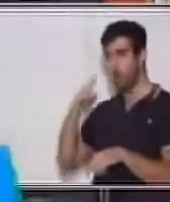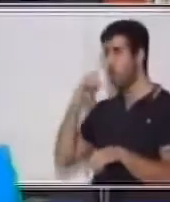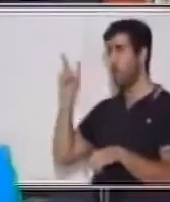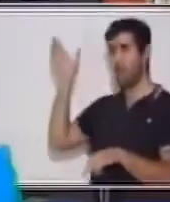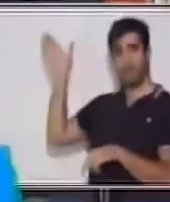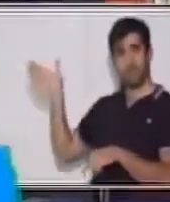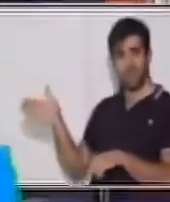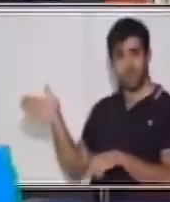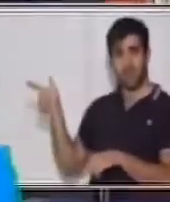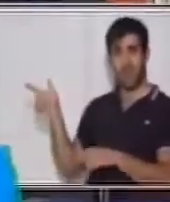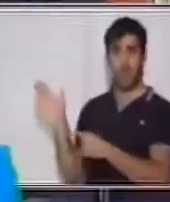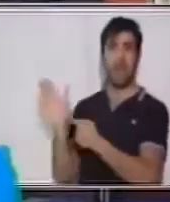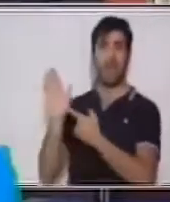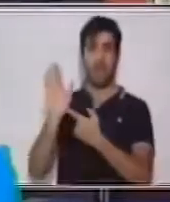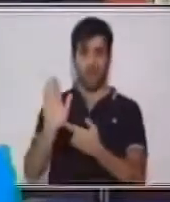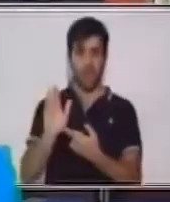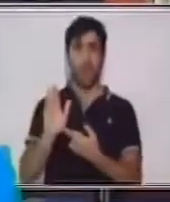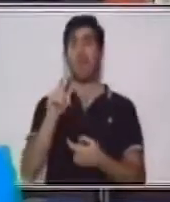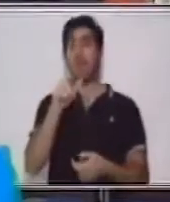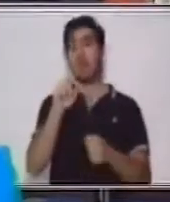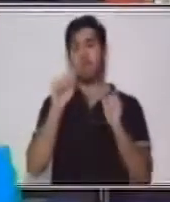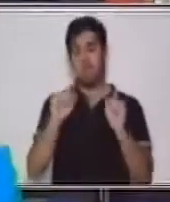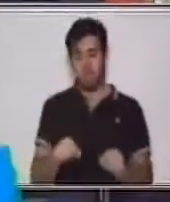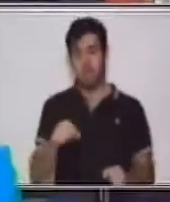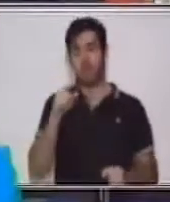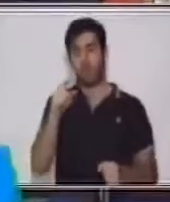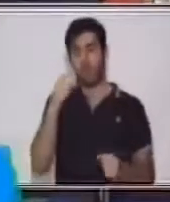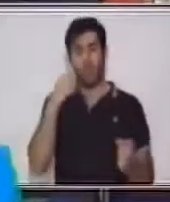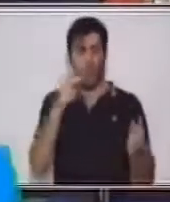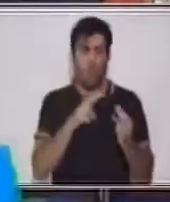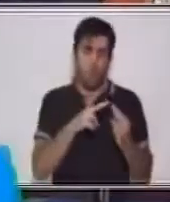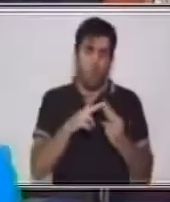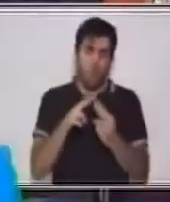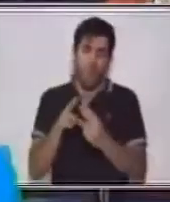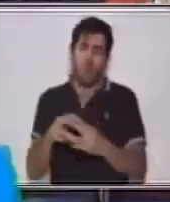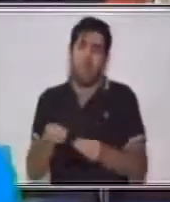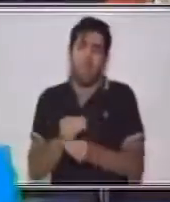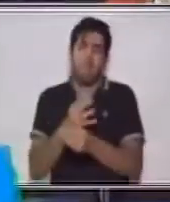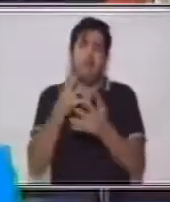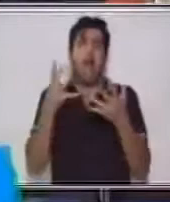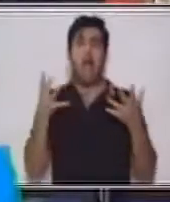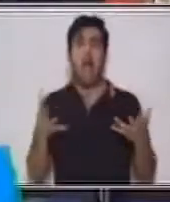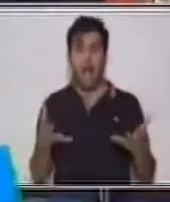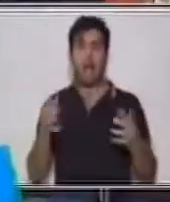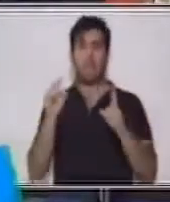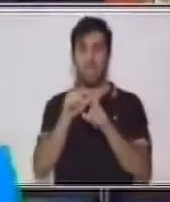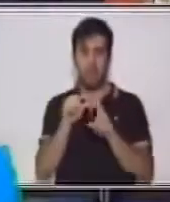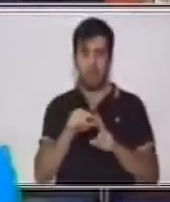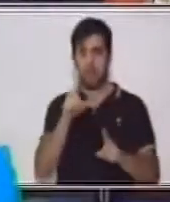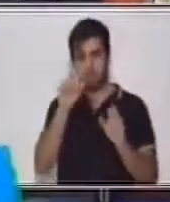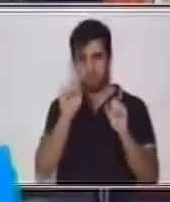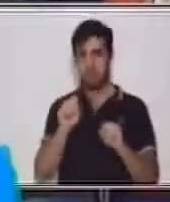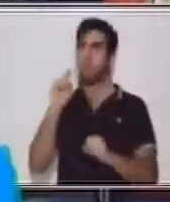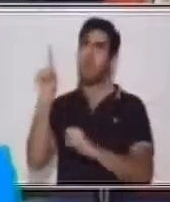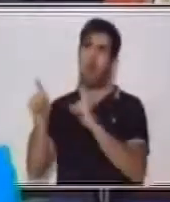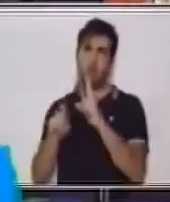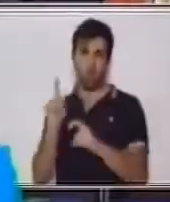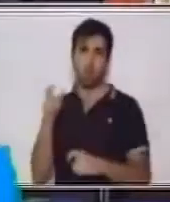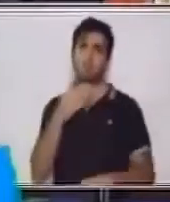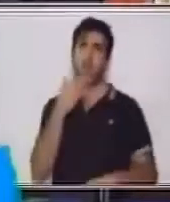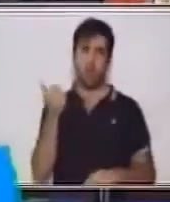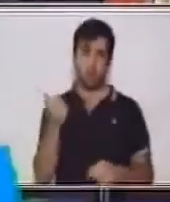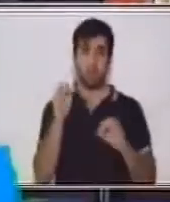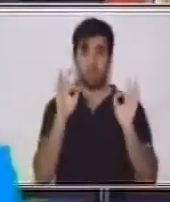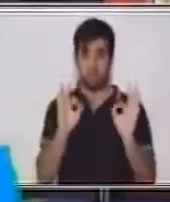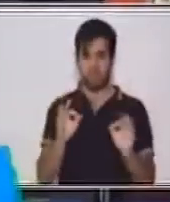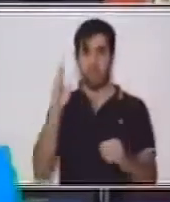acá. O si no, tú conoces más palabras, tú puedes colocar palabras que tú conozcas. Muy bien,